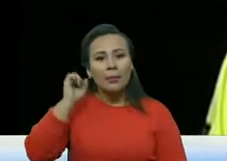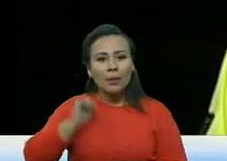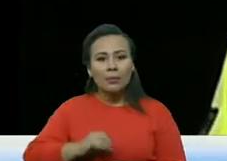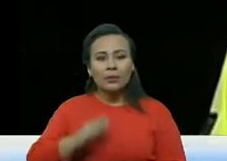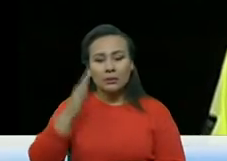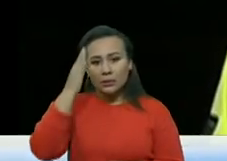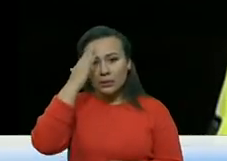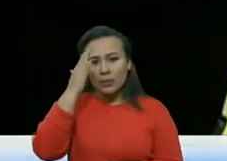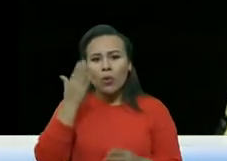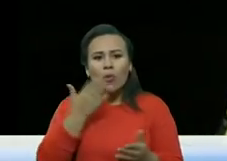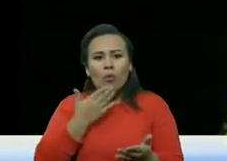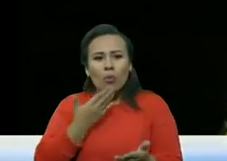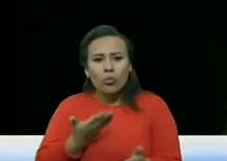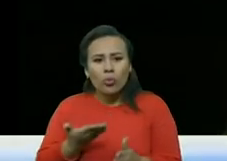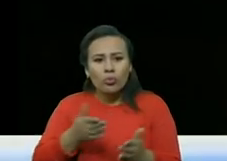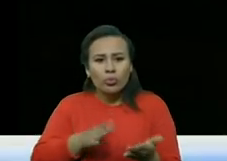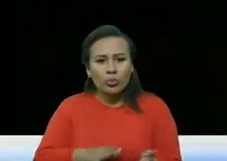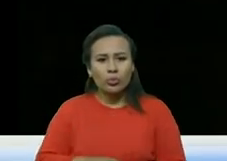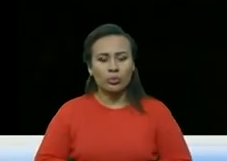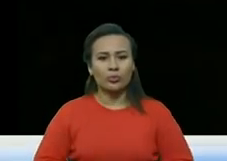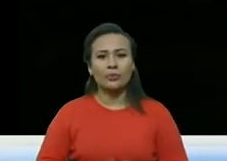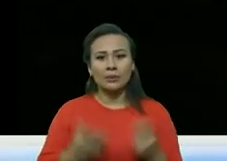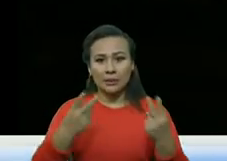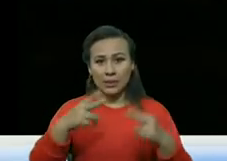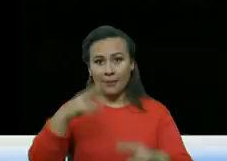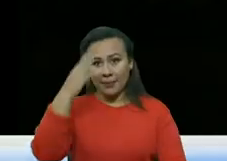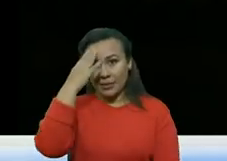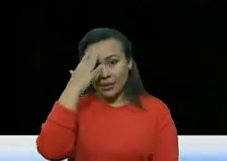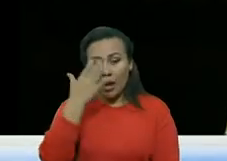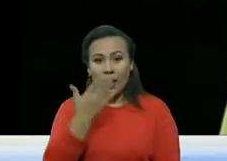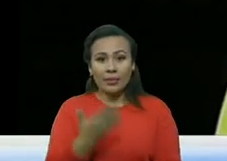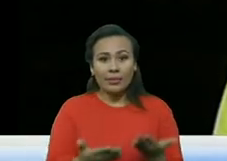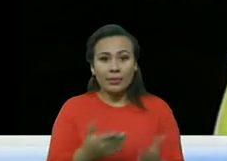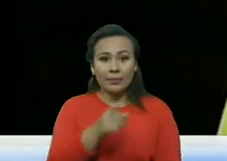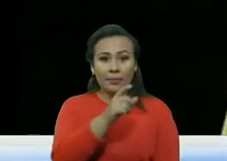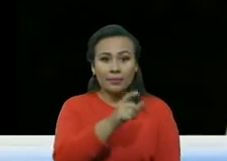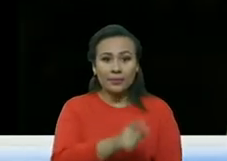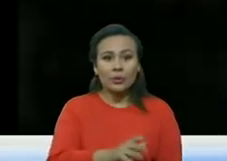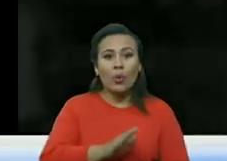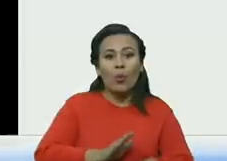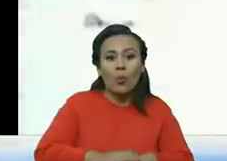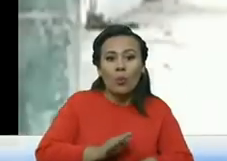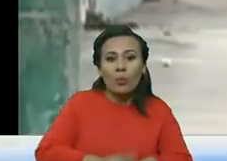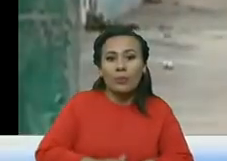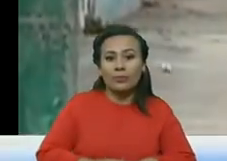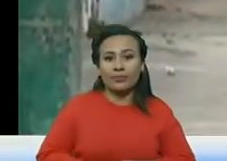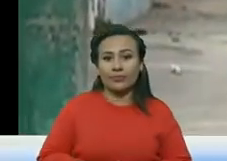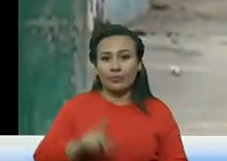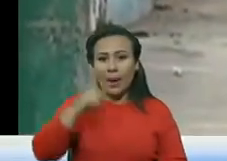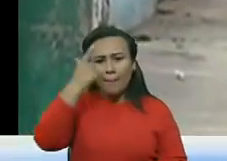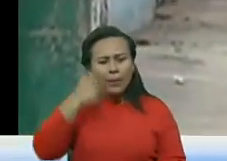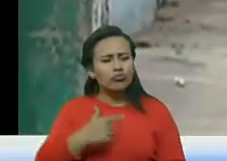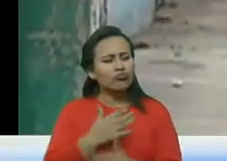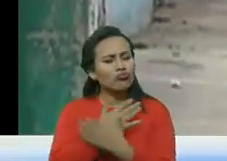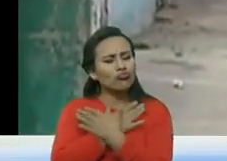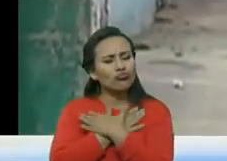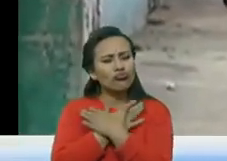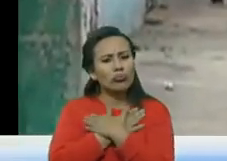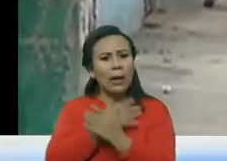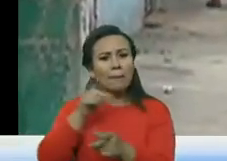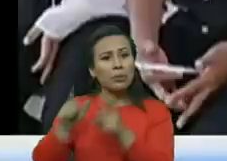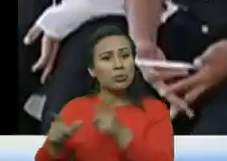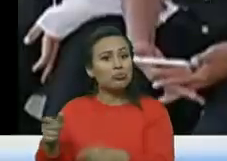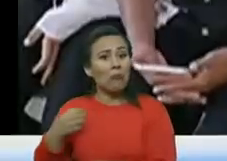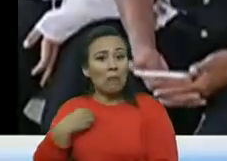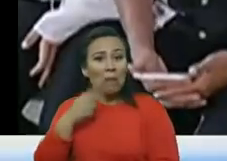las causas y también identificar a los posibles sospechosos. Era una persona muy querida en ese sector del sur de